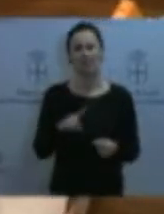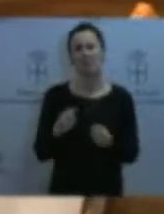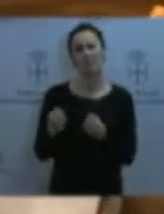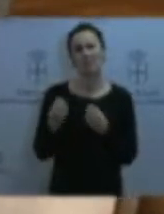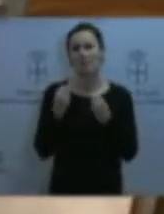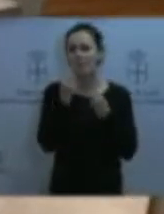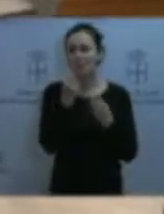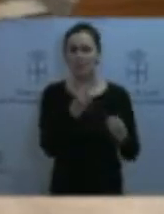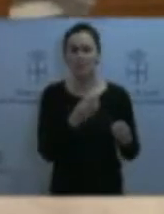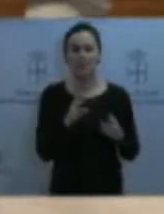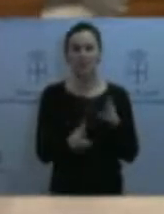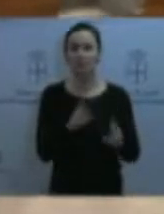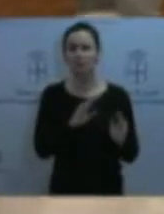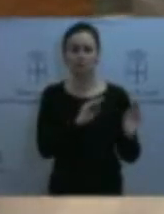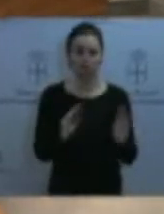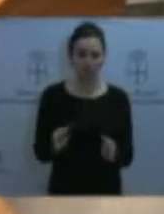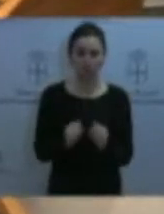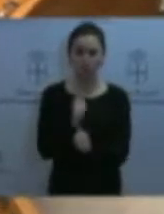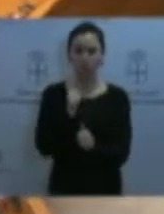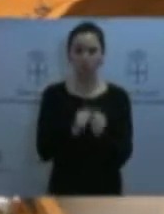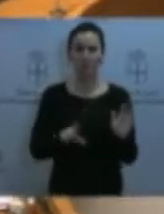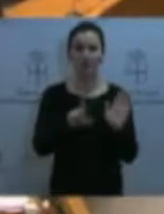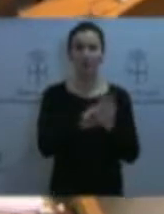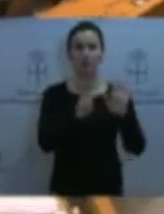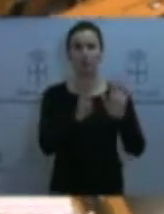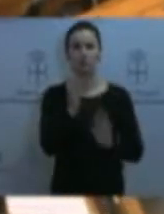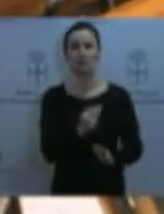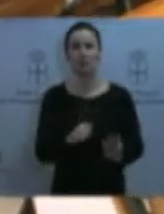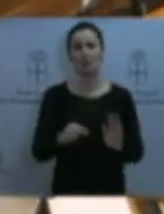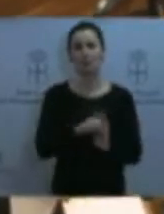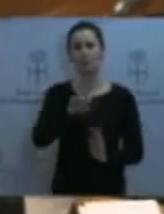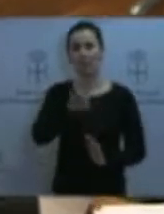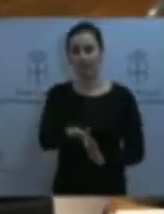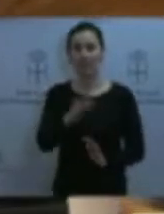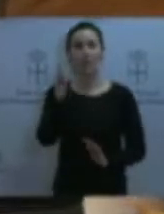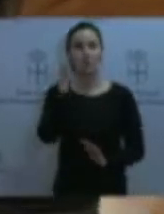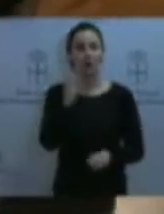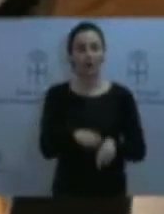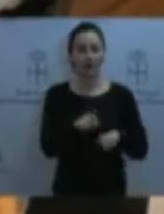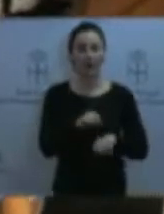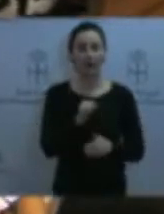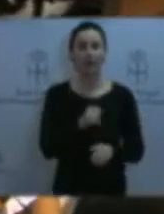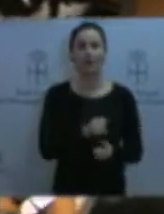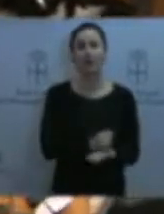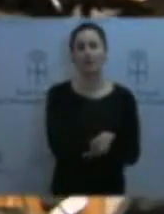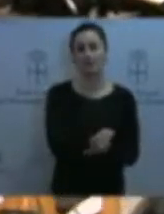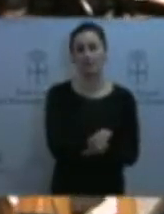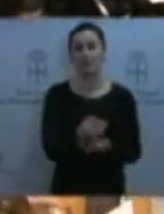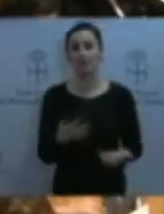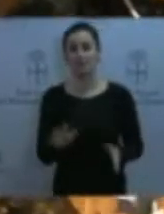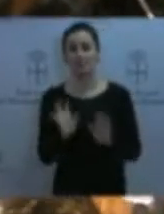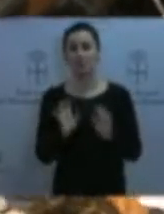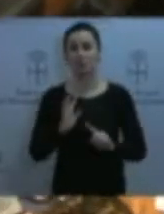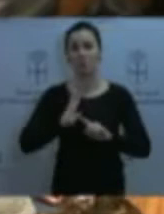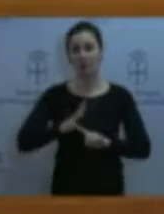ley 8/2015 de las mujeres agricultoras y en Castilla-La Mancha el Estatuto de la Mujer Rural, que próximamente